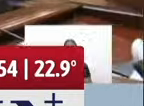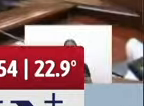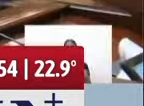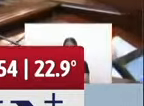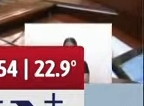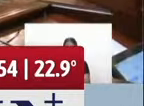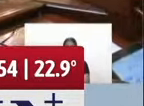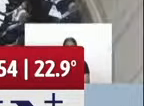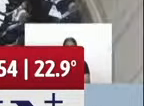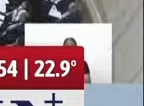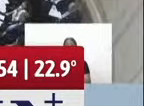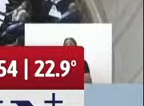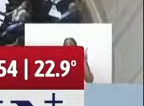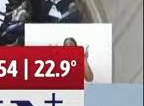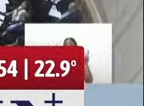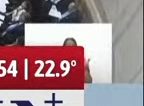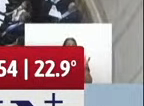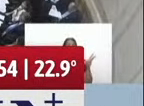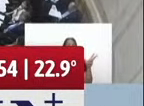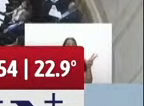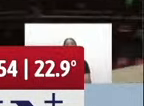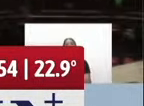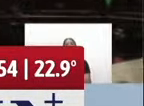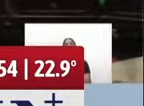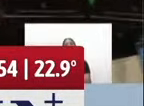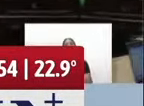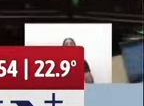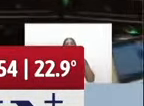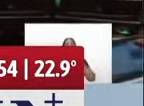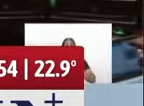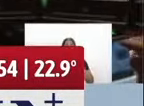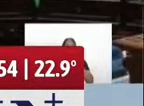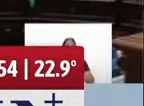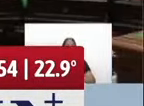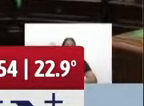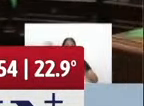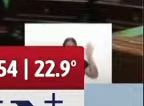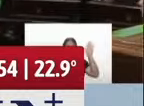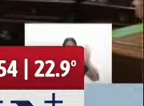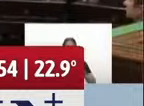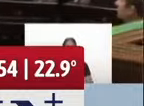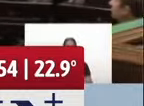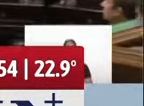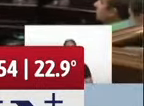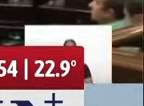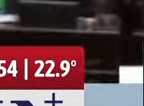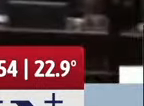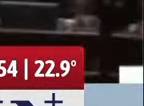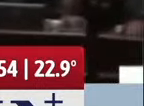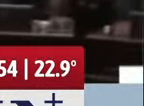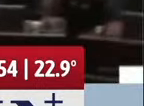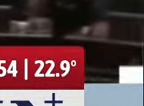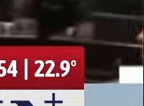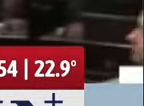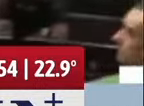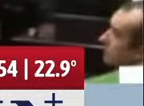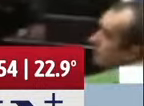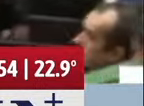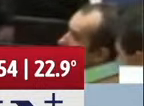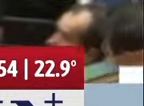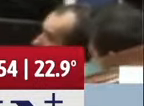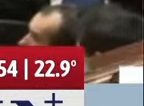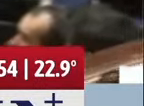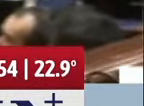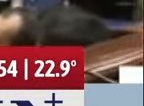vos decís, che, yo me puedo meter o no en tal tema, bueno, hay un comité de ética externo que le dice, mire, señor, la verdad es que